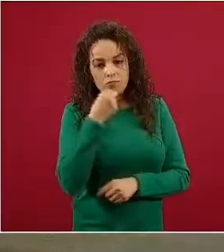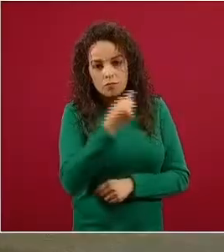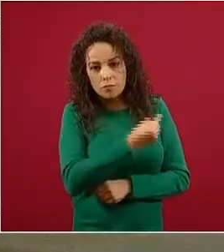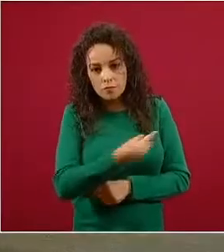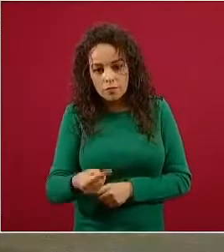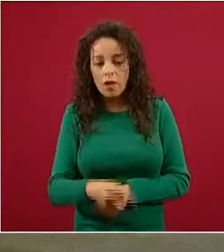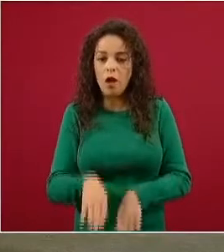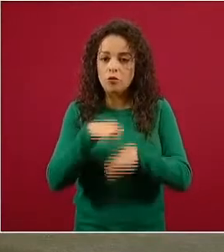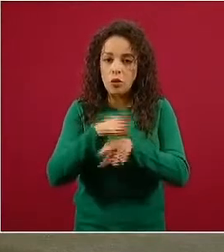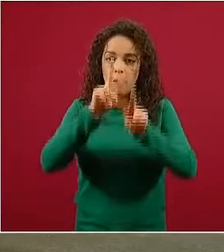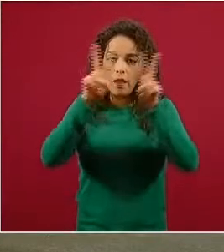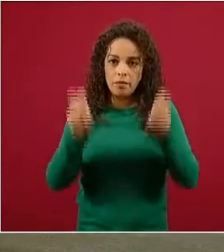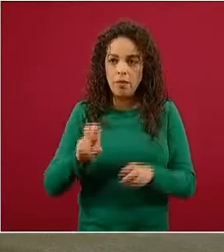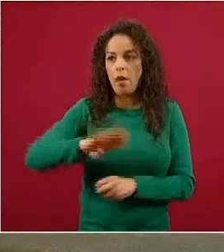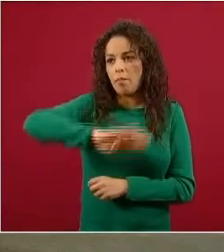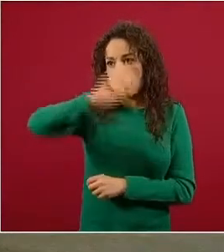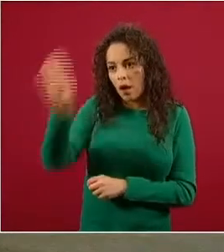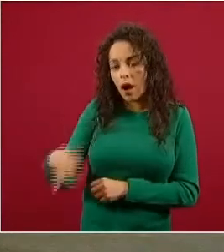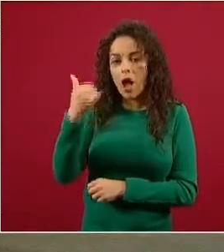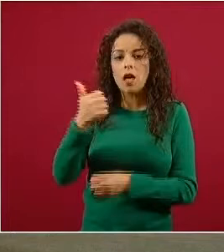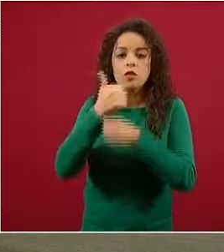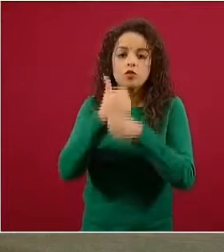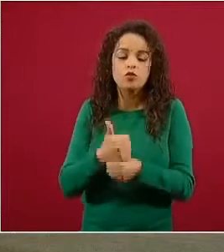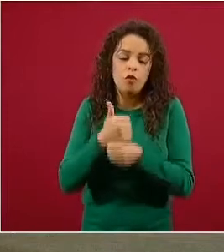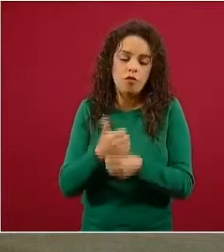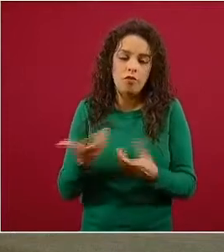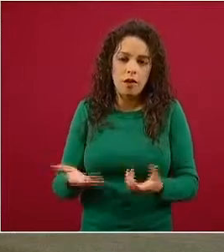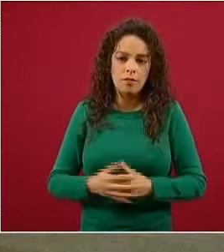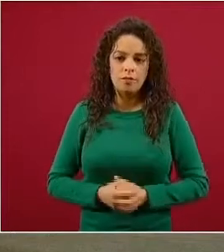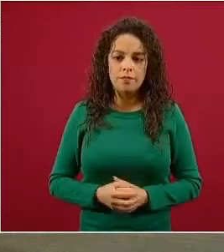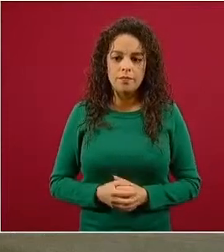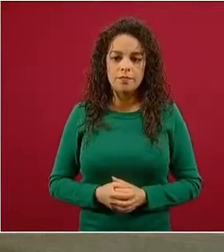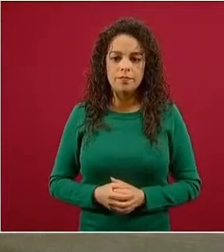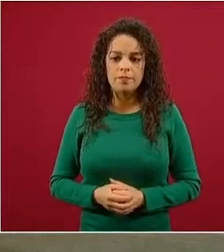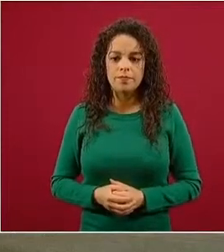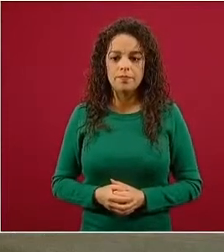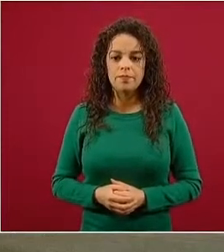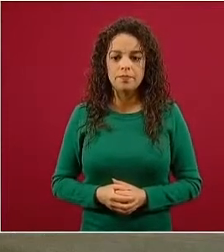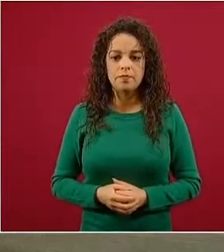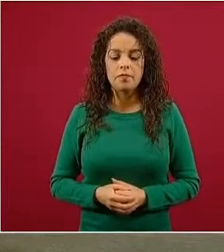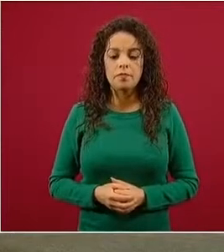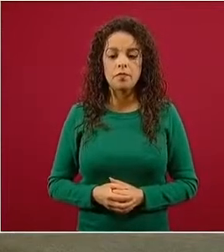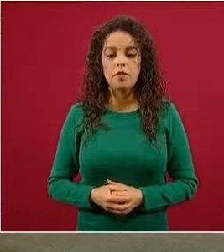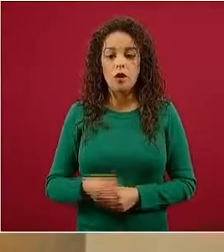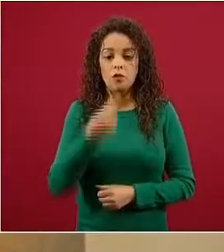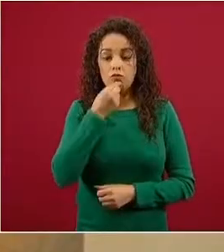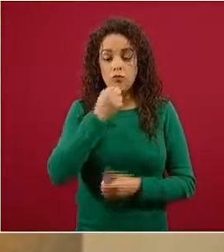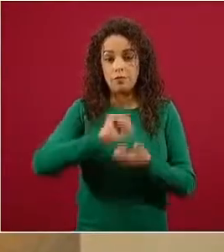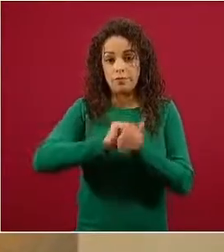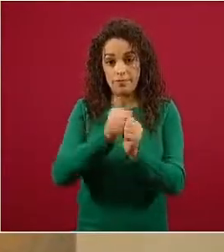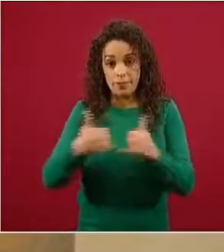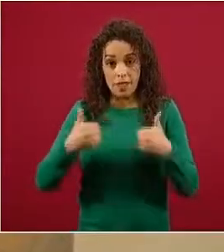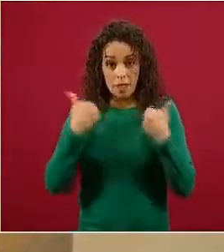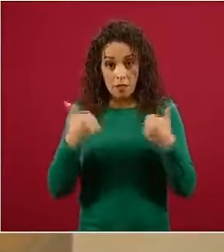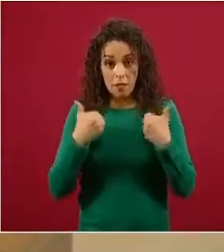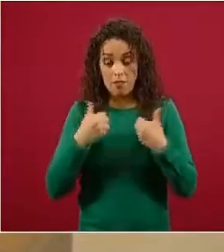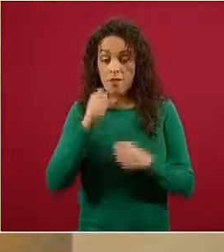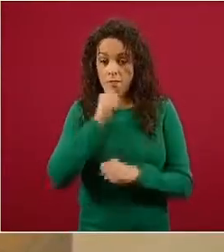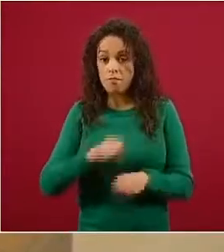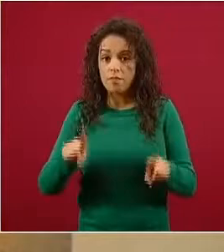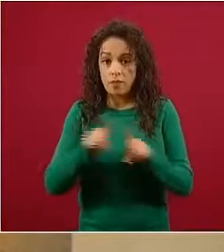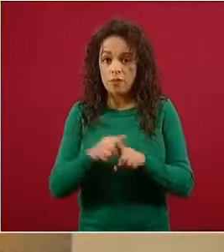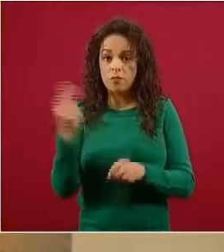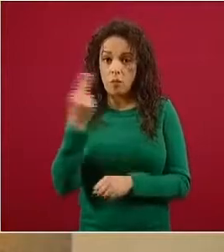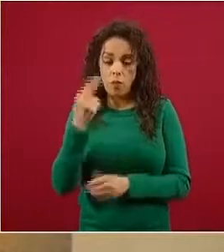que también les compartamos nuestra emoción, y sobre todo integrarlos a los rituales si es que quieren. Si